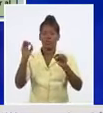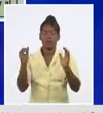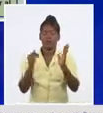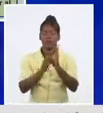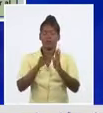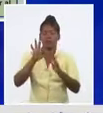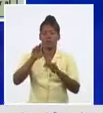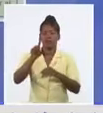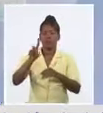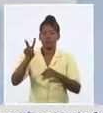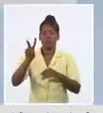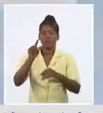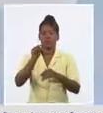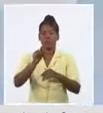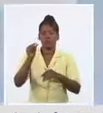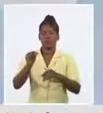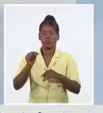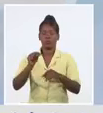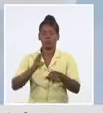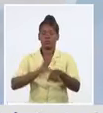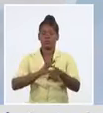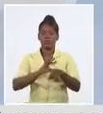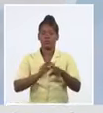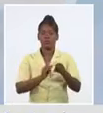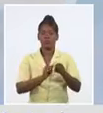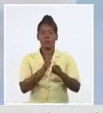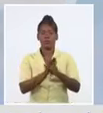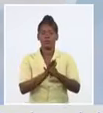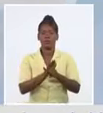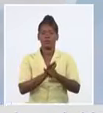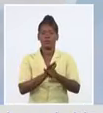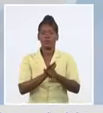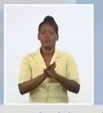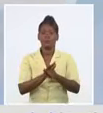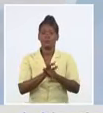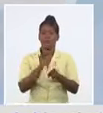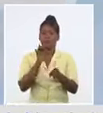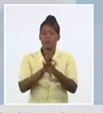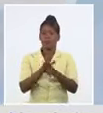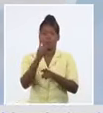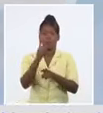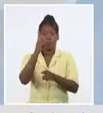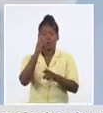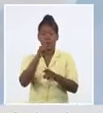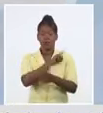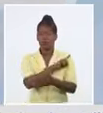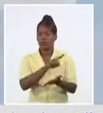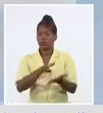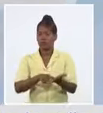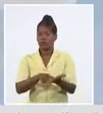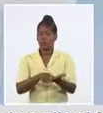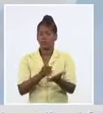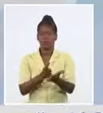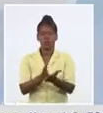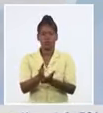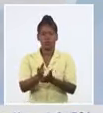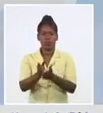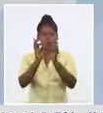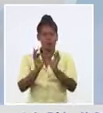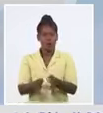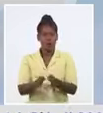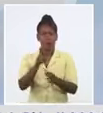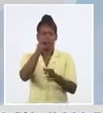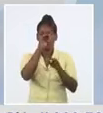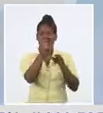900.512 pacientes diagnosticados con la enfermedad desde el inicio de la pandemia, se mantienen ingresados